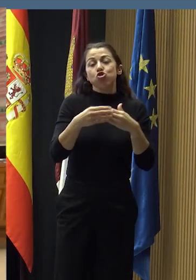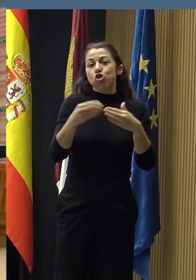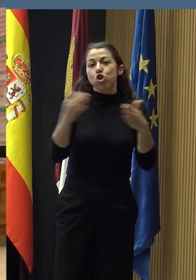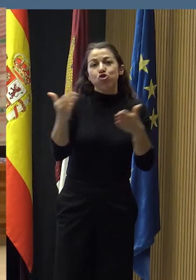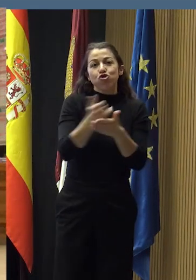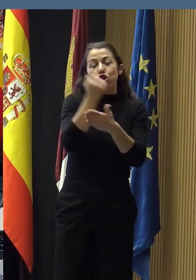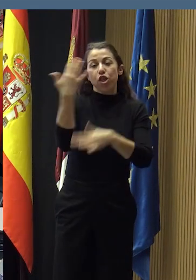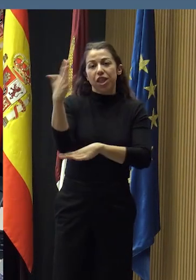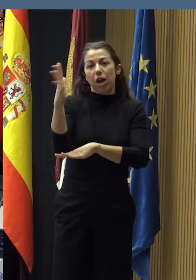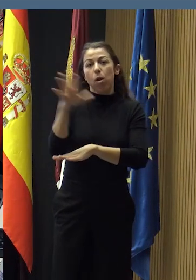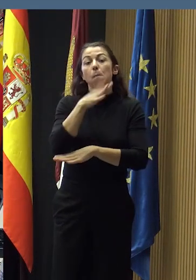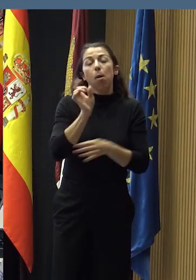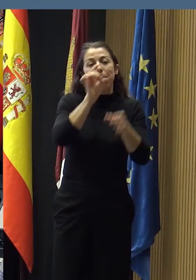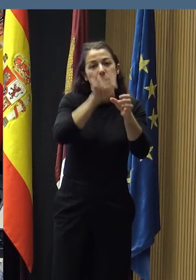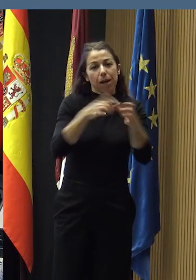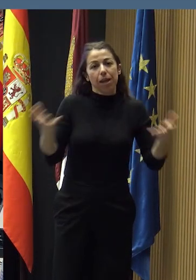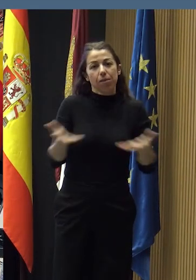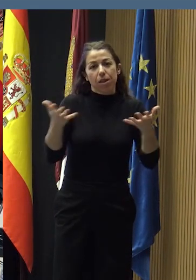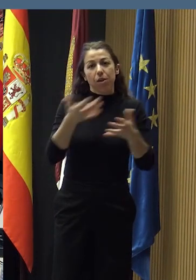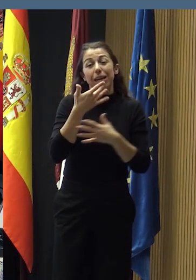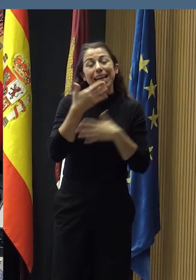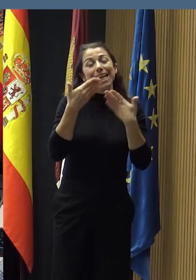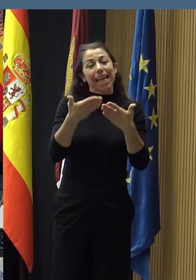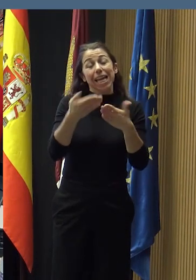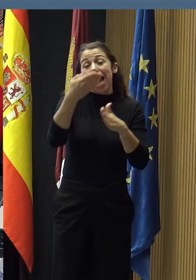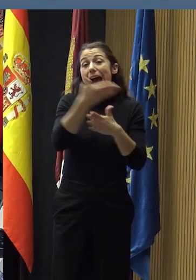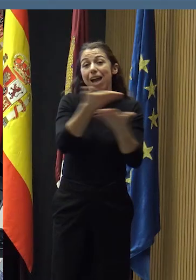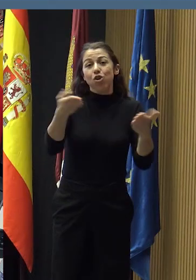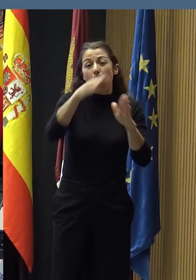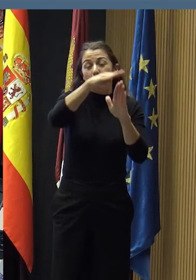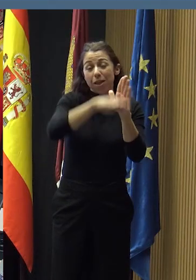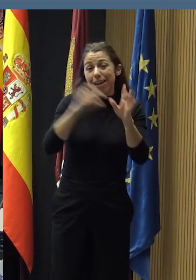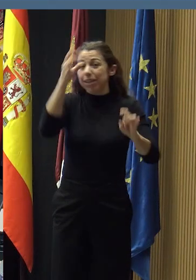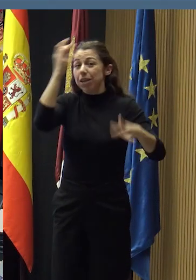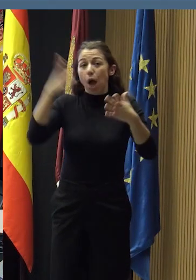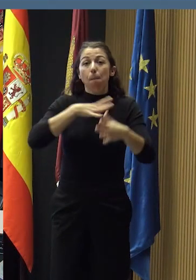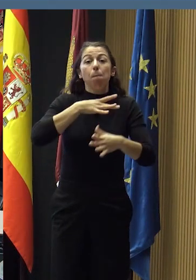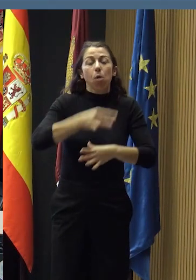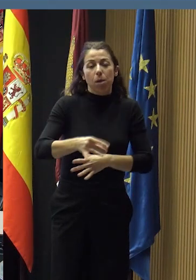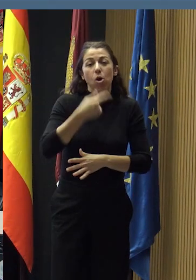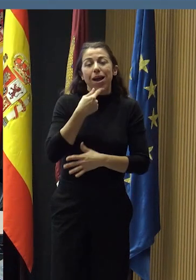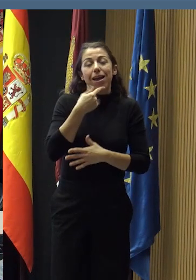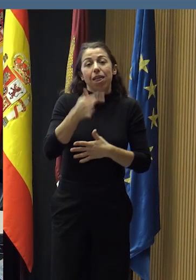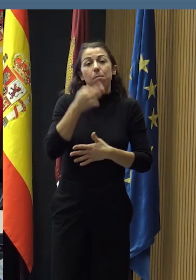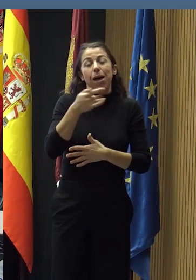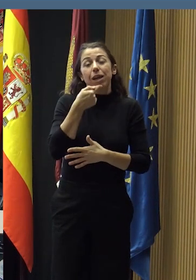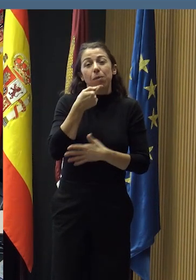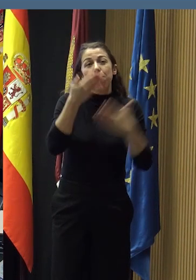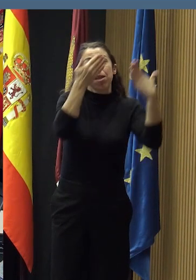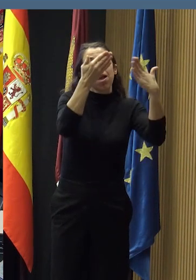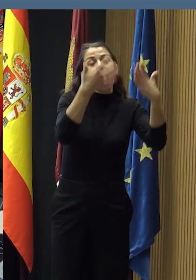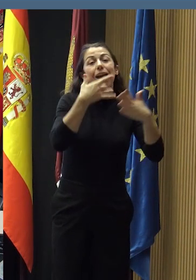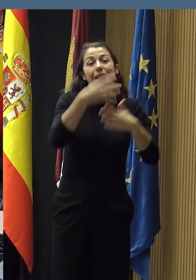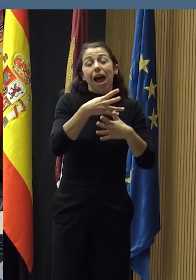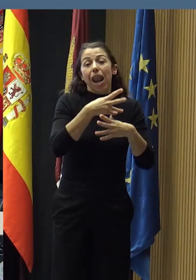activa. Gracias a ellos, esta programación y todas sus actividades es posible. Y queremos hacer mención especial a